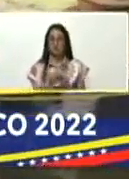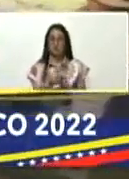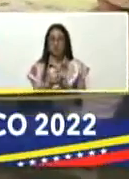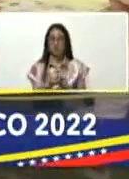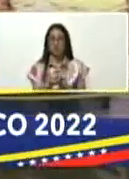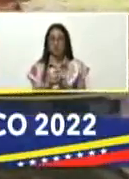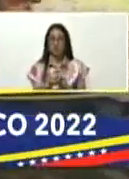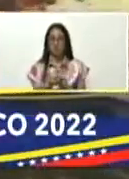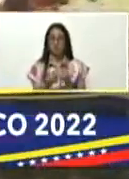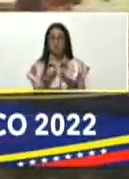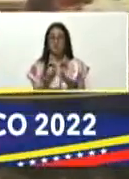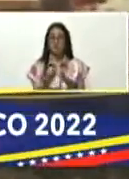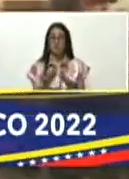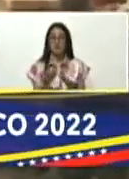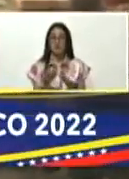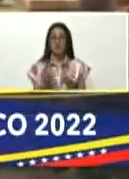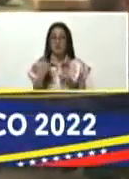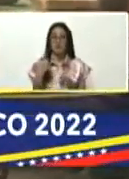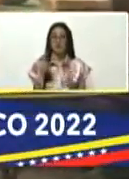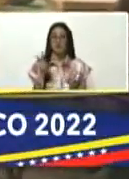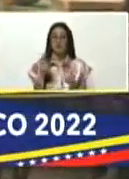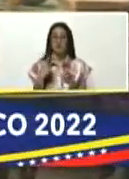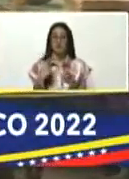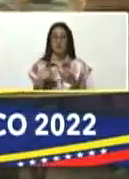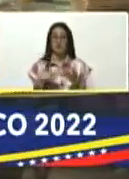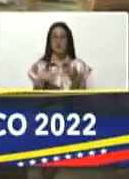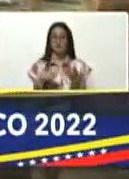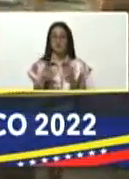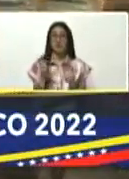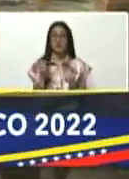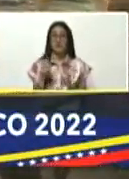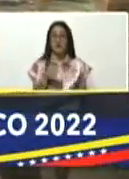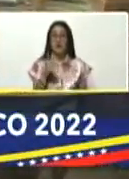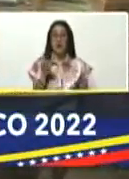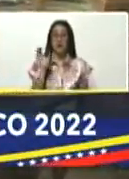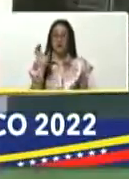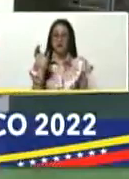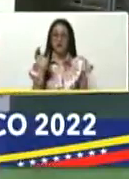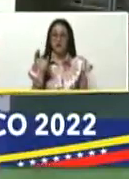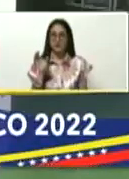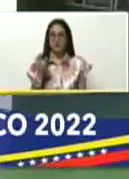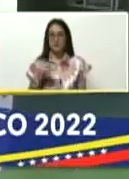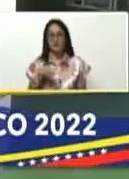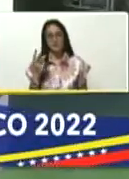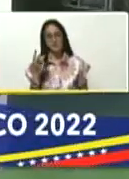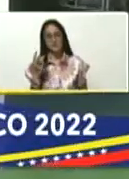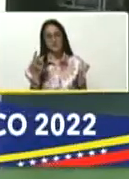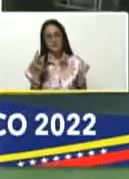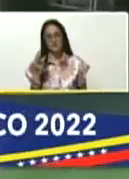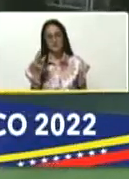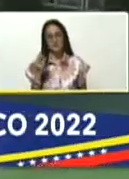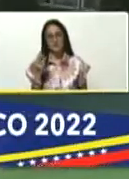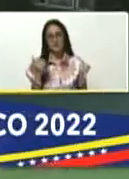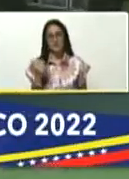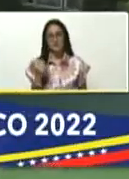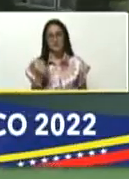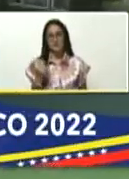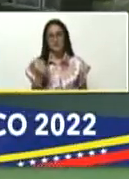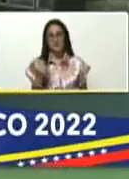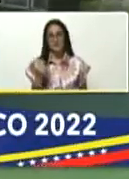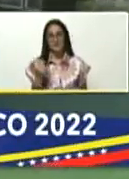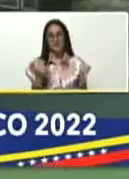sobre, bueno, las particularidades de cada estado, de cada ciudad. Nosotros, esta es la tercera edición, presidente.